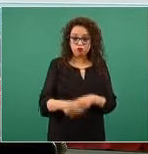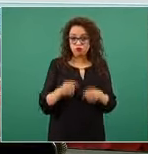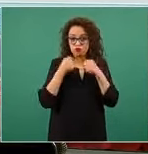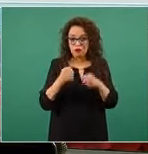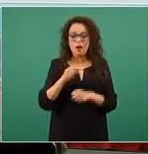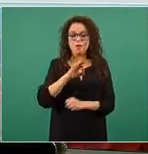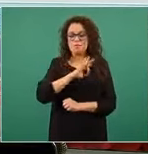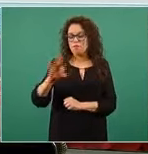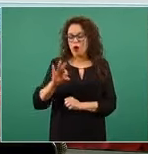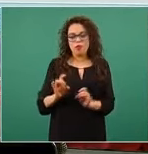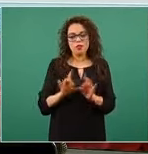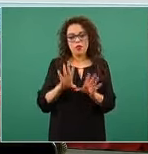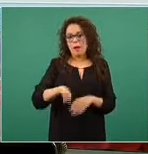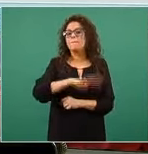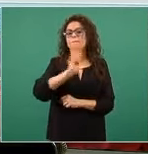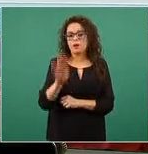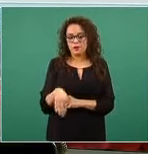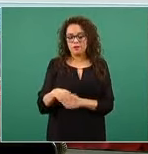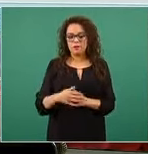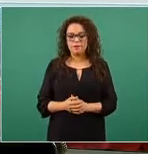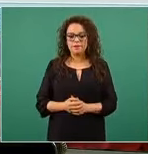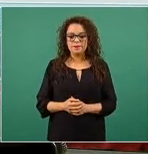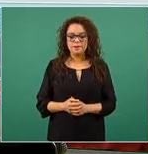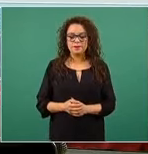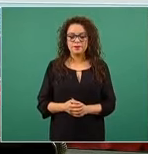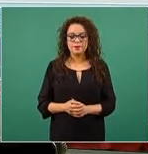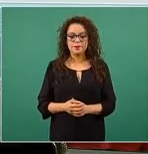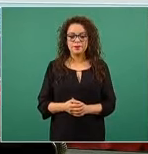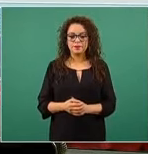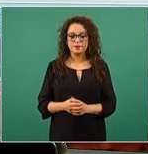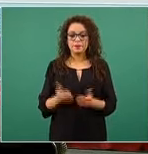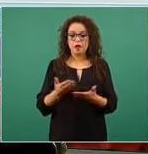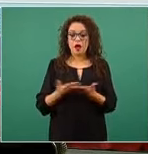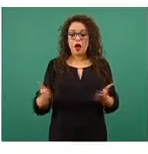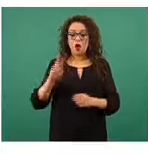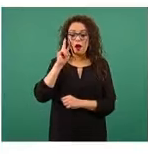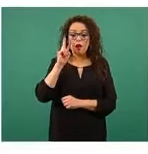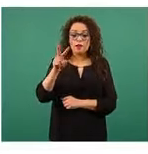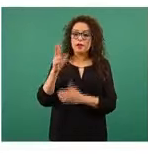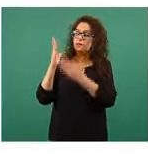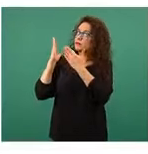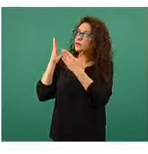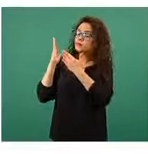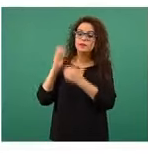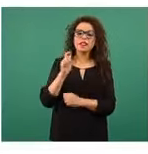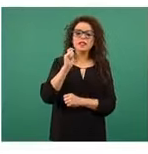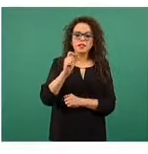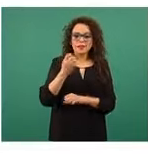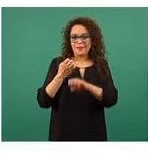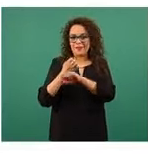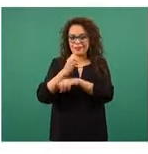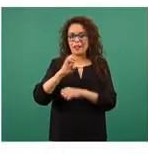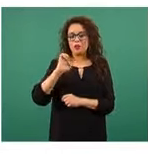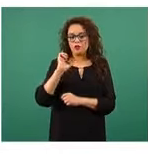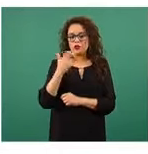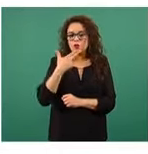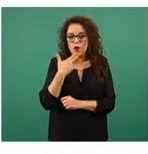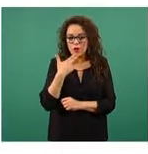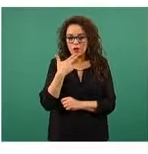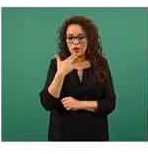Veamos la siguiente diapositiva. Aquí tenemos ahora el estado de Chihuahua. Aquí vemos que Chihuahua sí ha tenido una